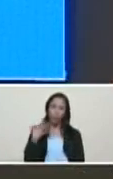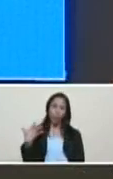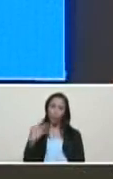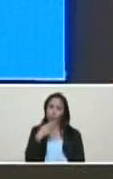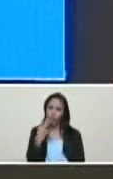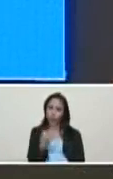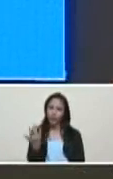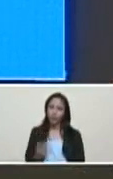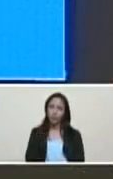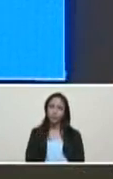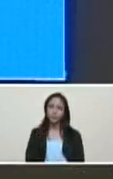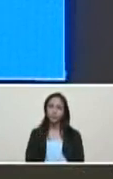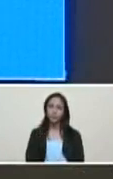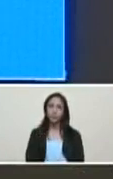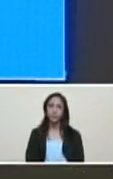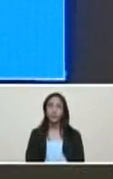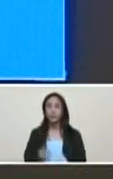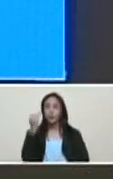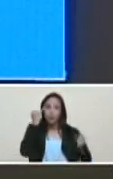Cultivemos